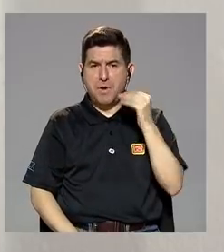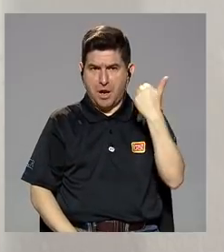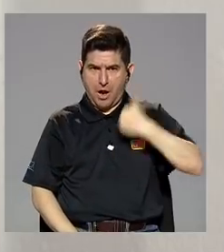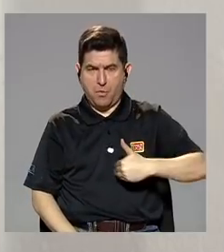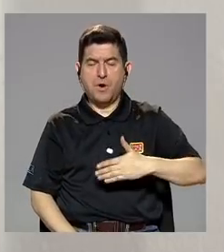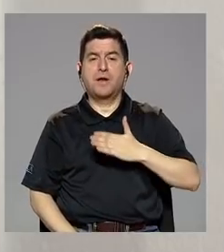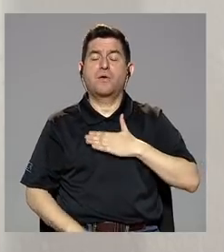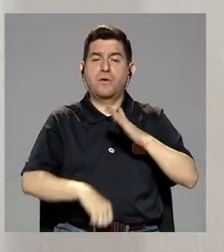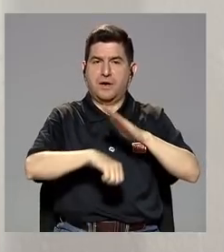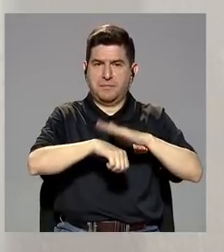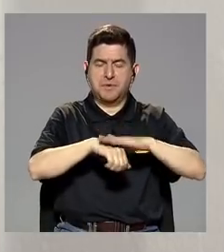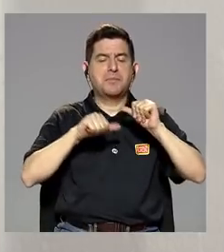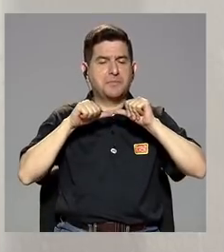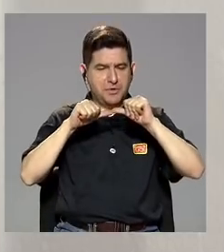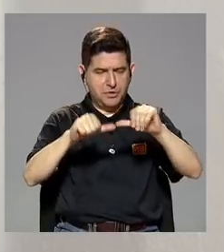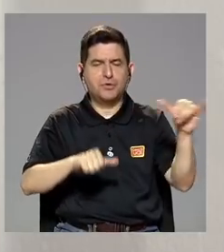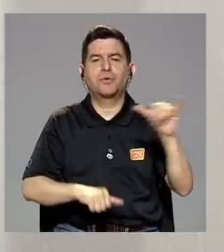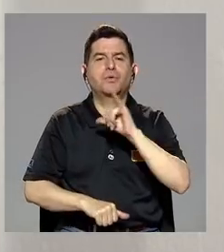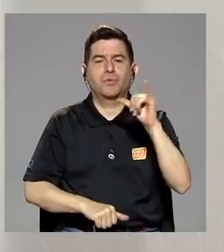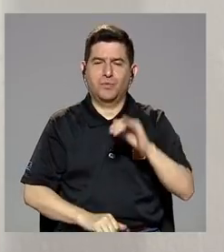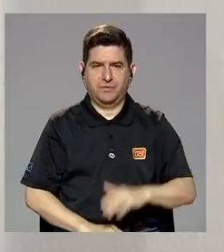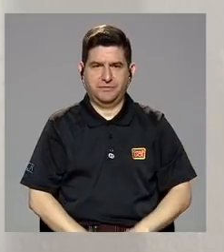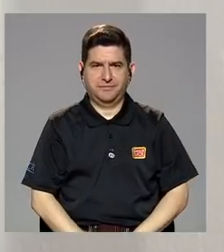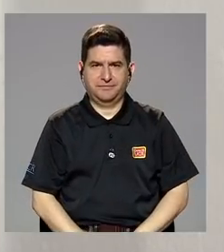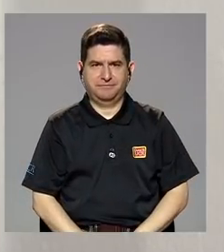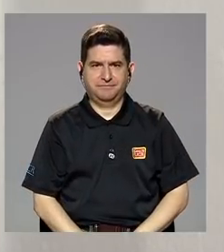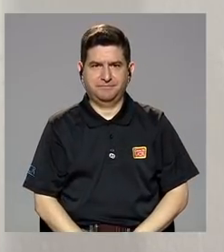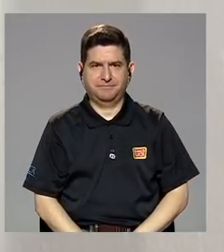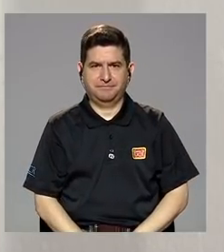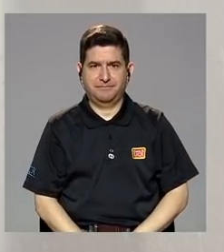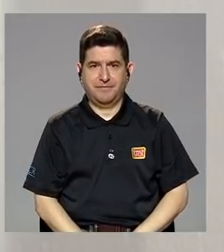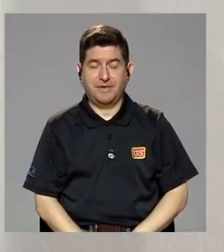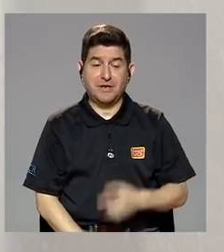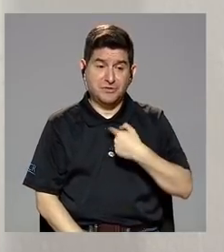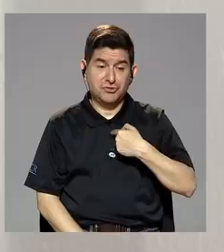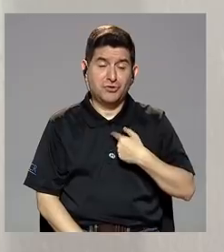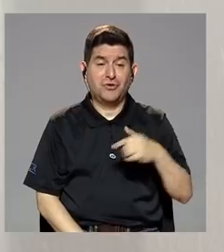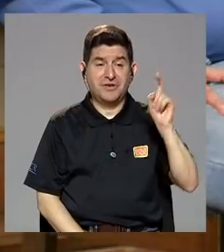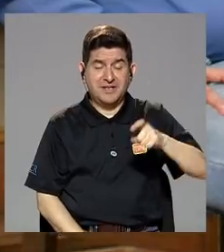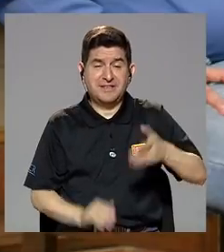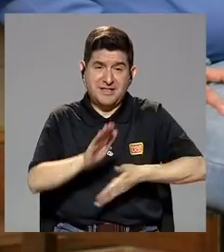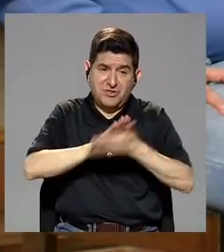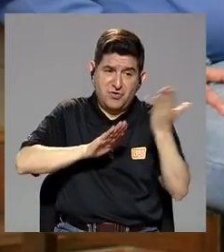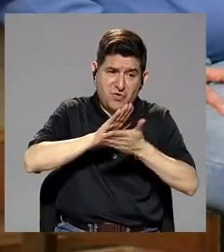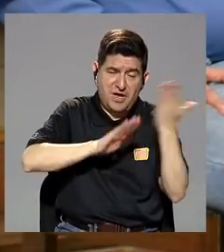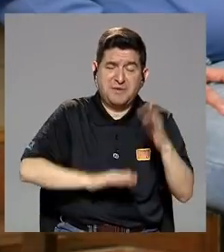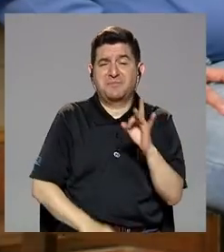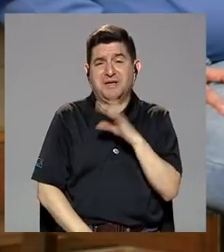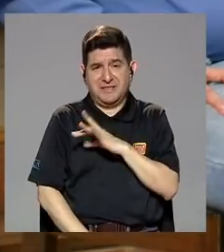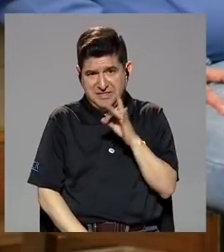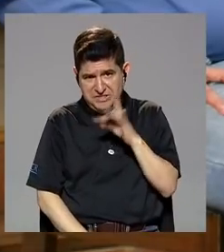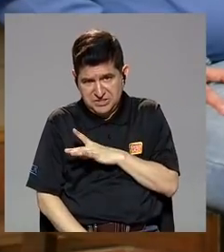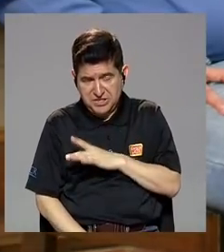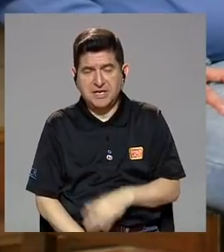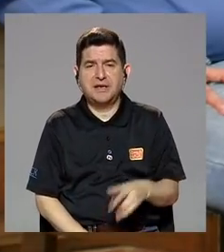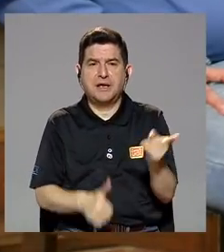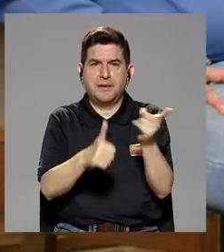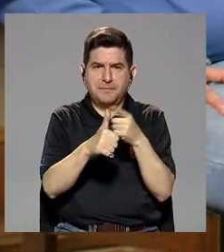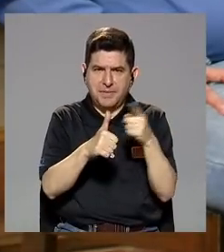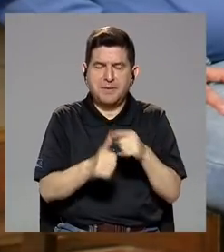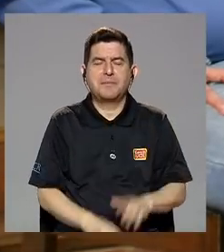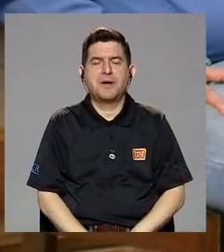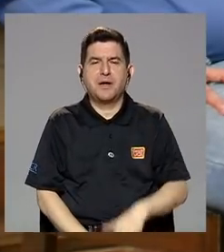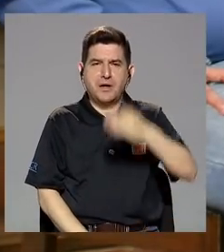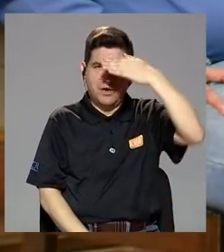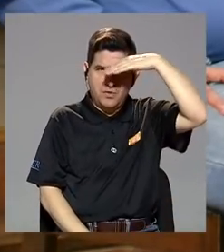permitió a mí salir adelante también con con un exilio con abandonar chile llegar primero a